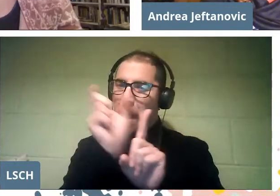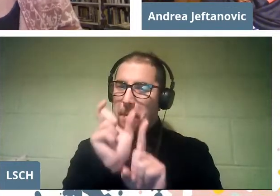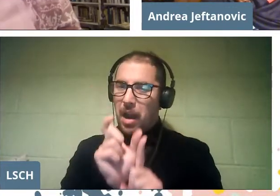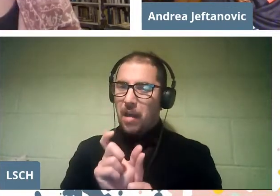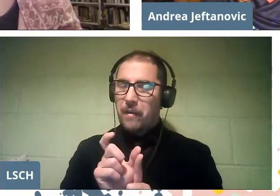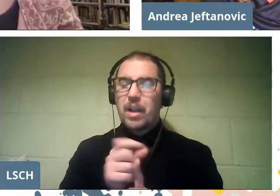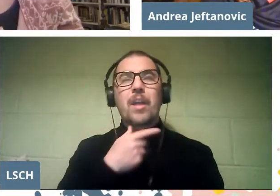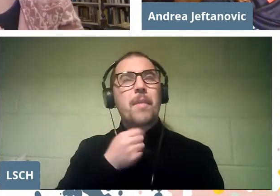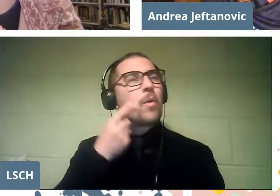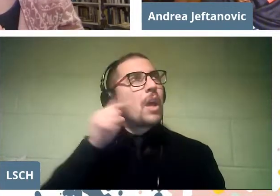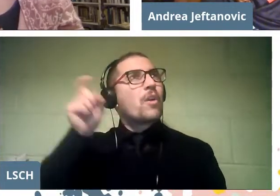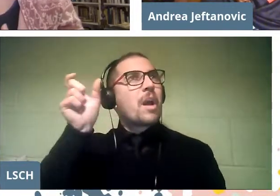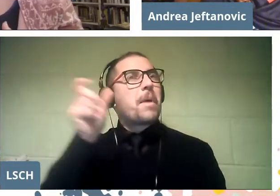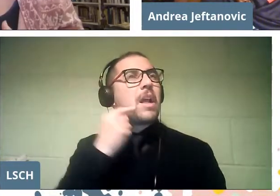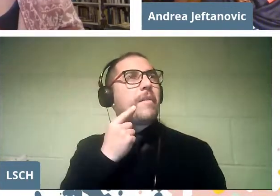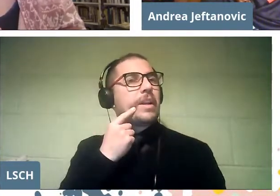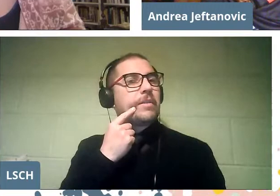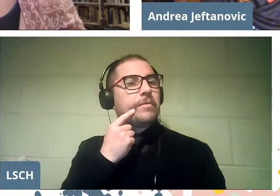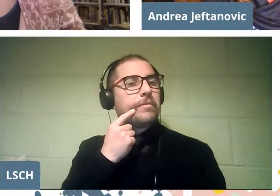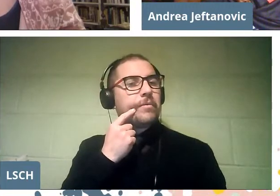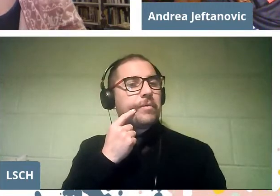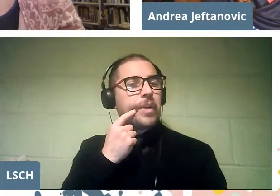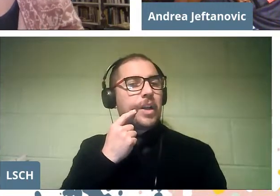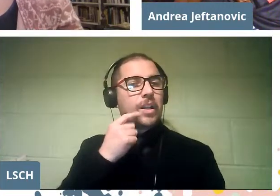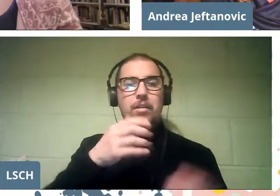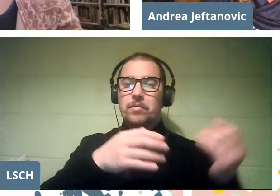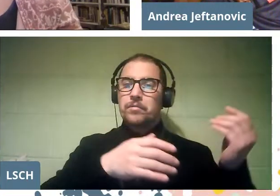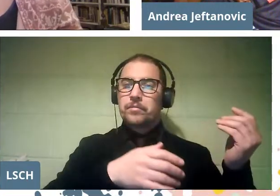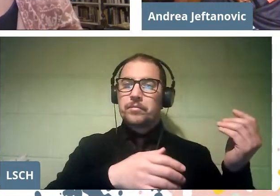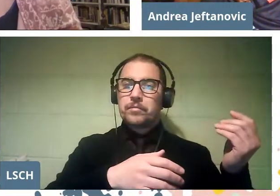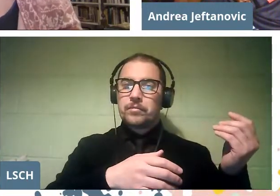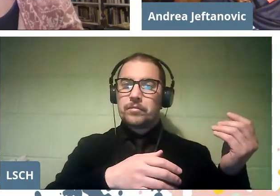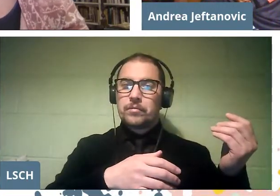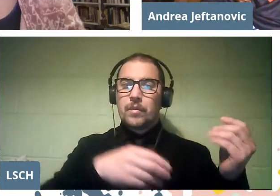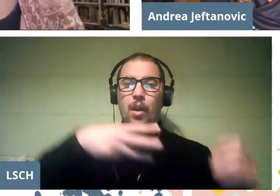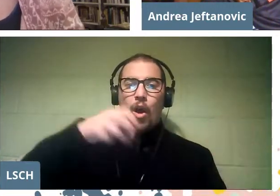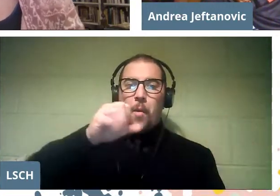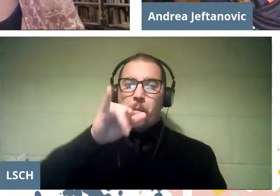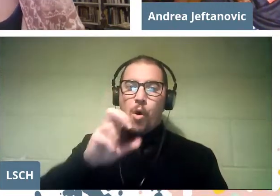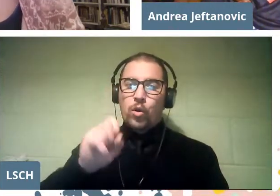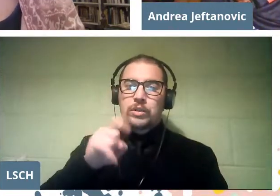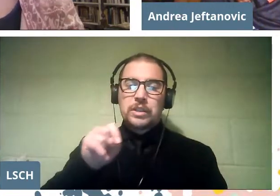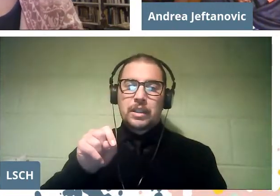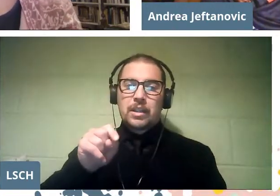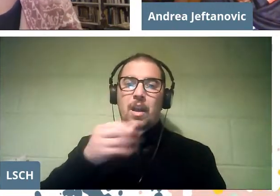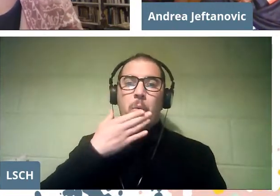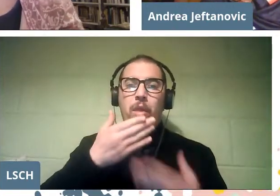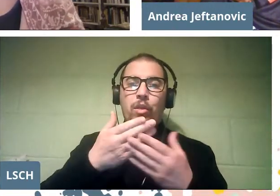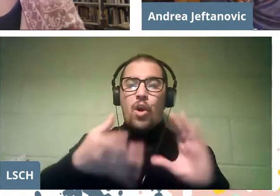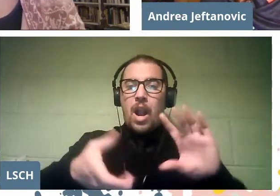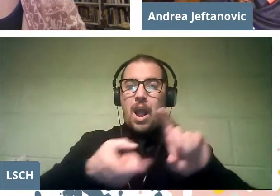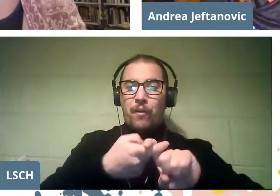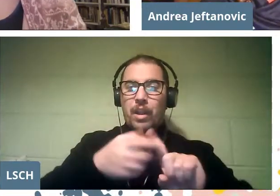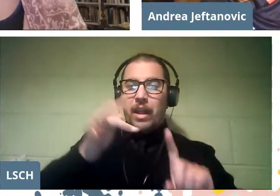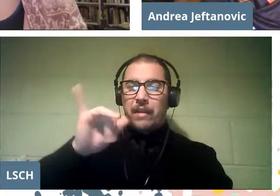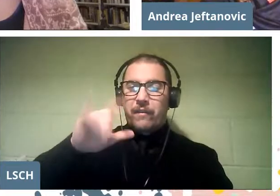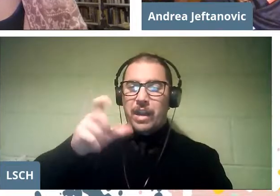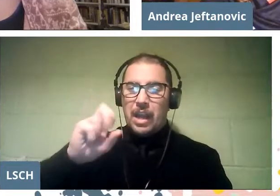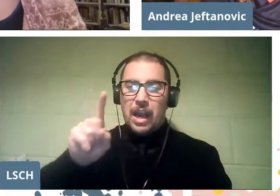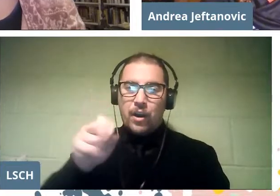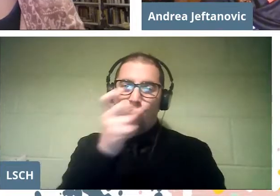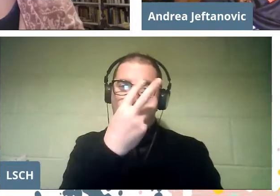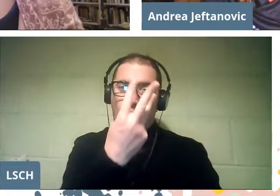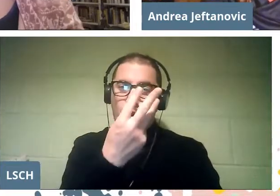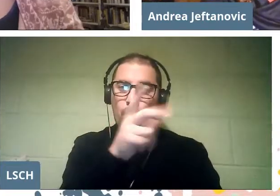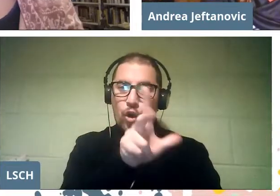hace recordar ese octeto maravilloso de Mozart en las bodas de Fígaro, donde ocho